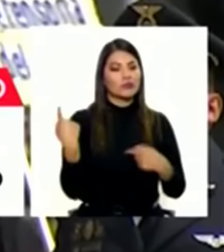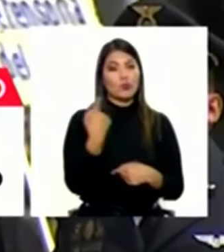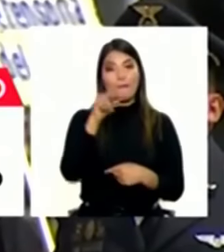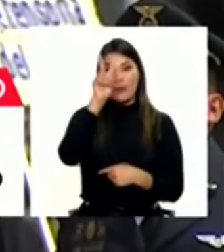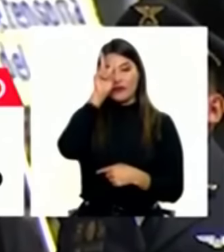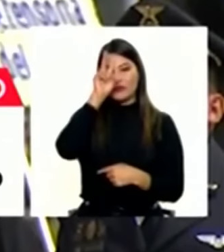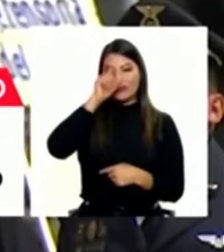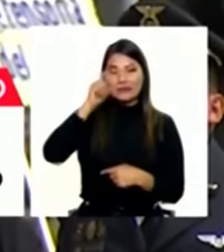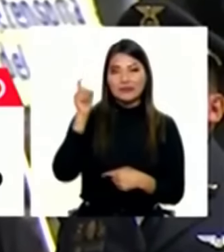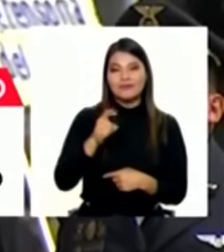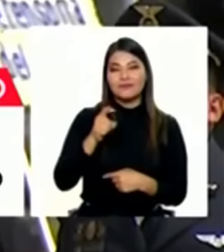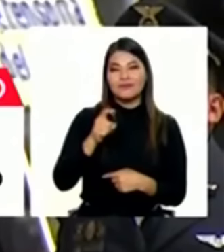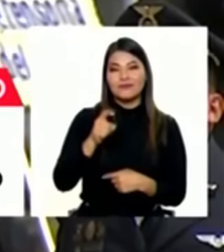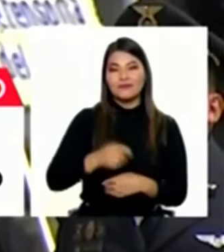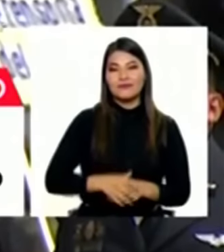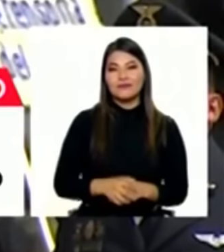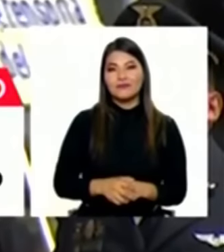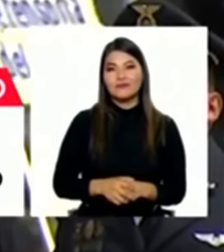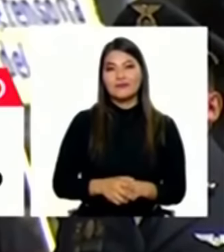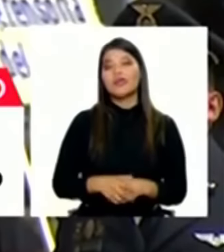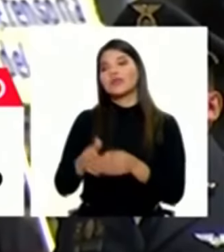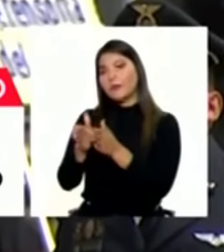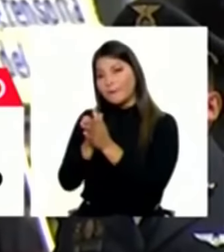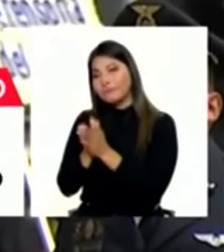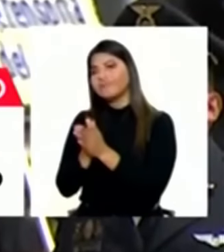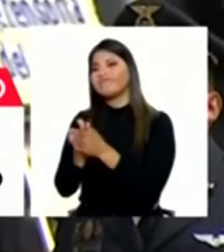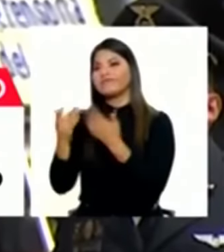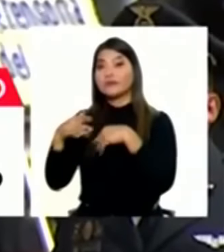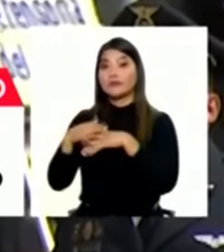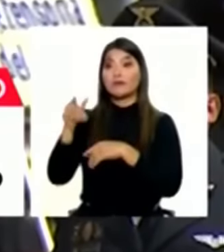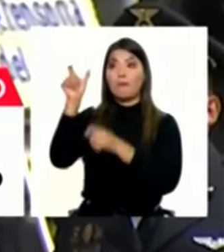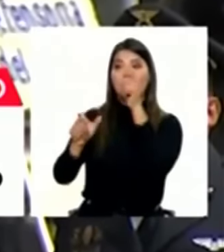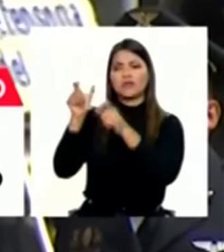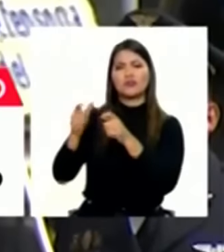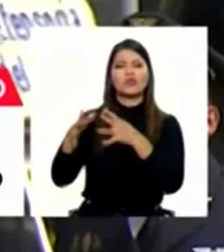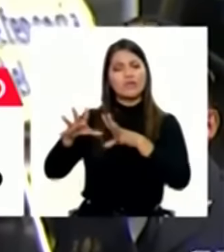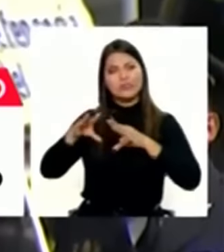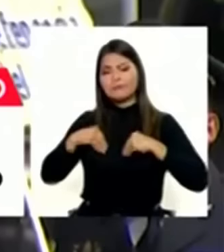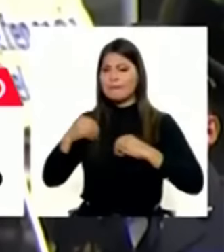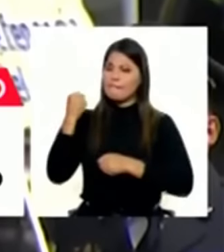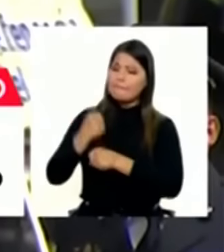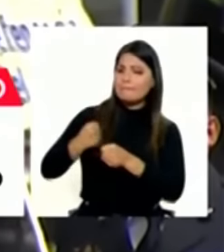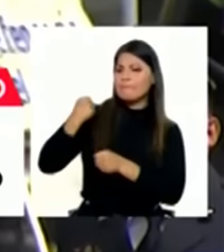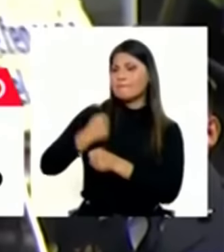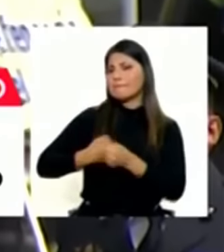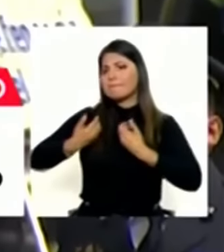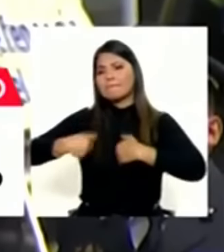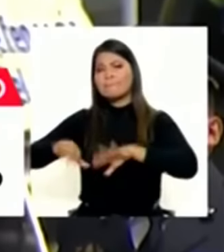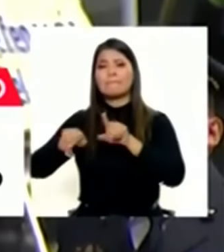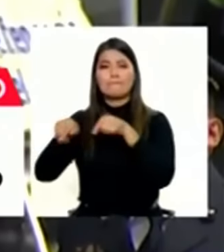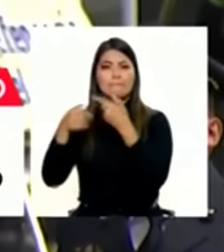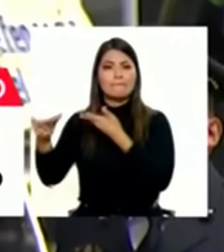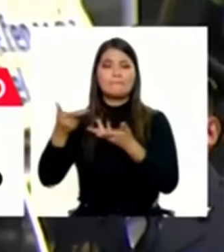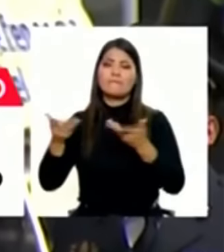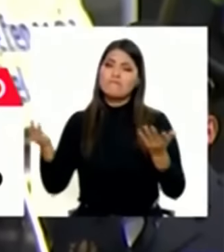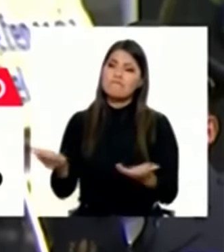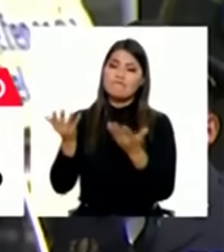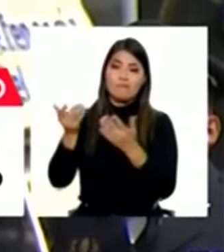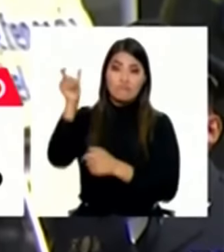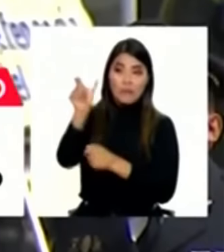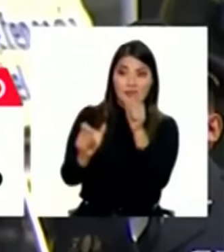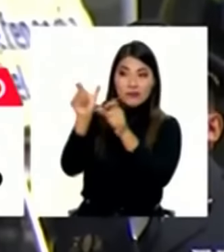nación, por nuestros héroes que iluminan, animan y